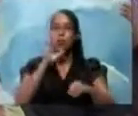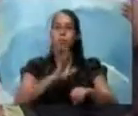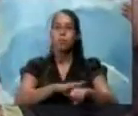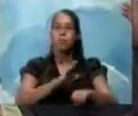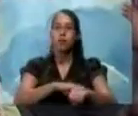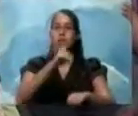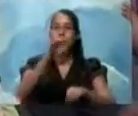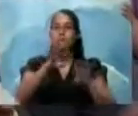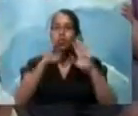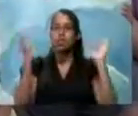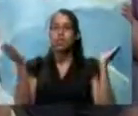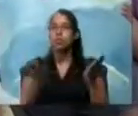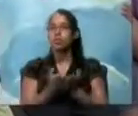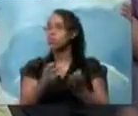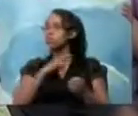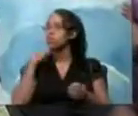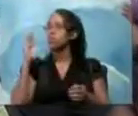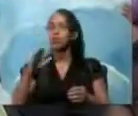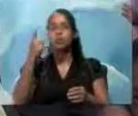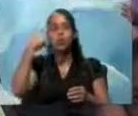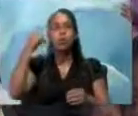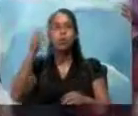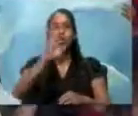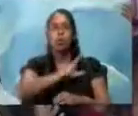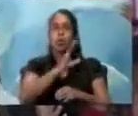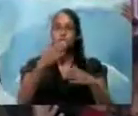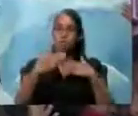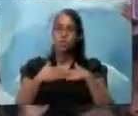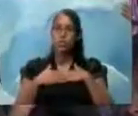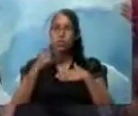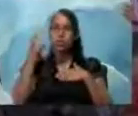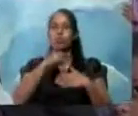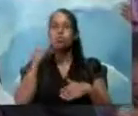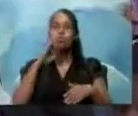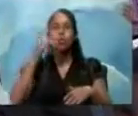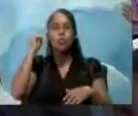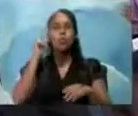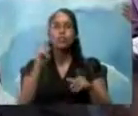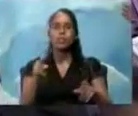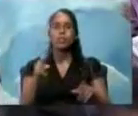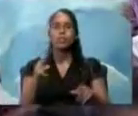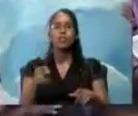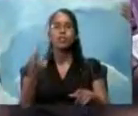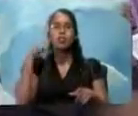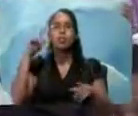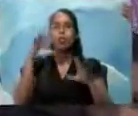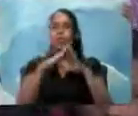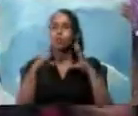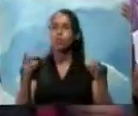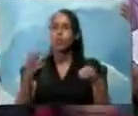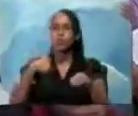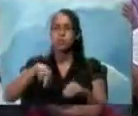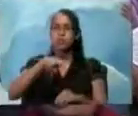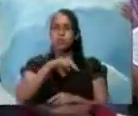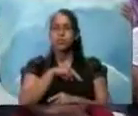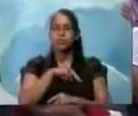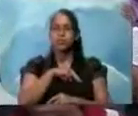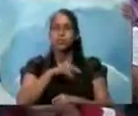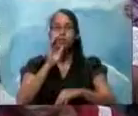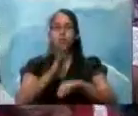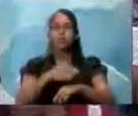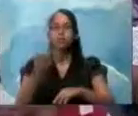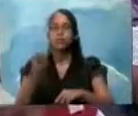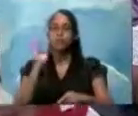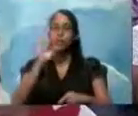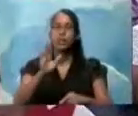del mundo, murió por mí, murió por ti, murió por todos nosotros. Porque